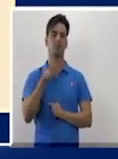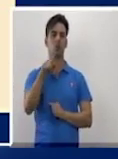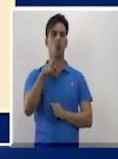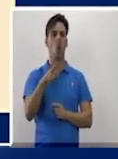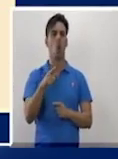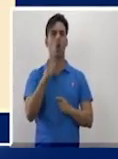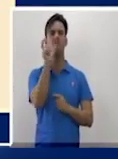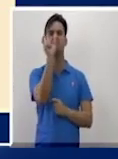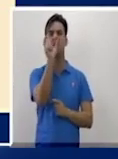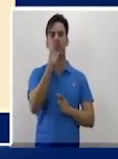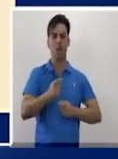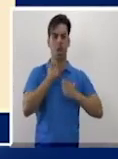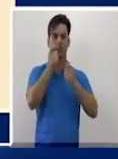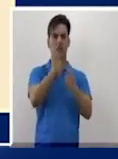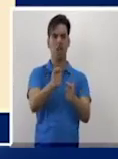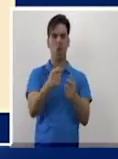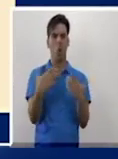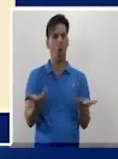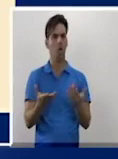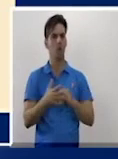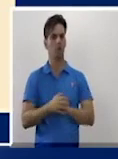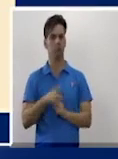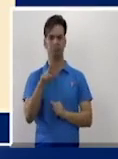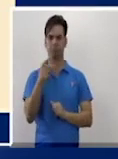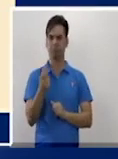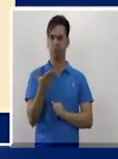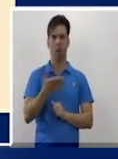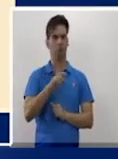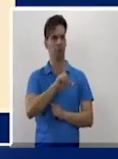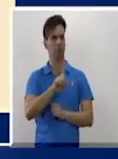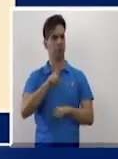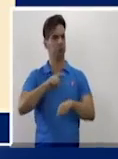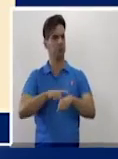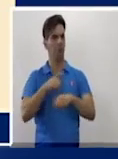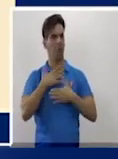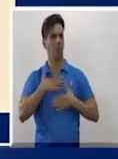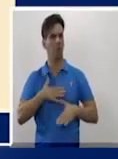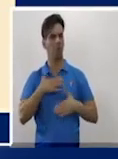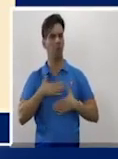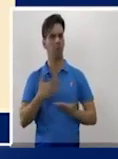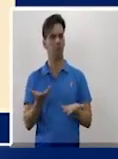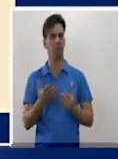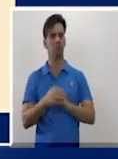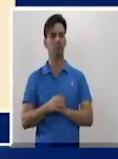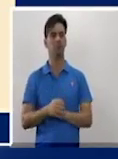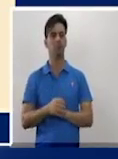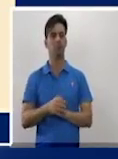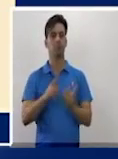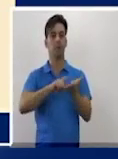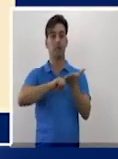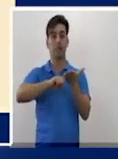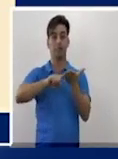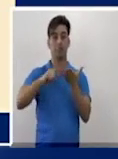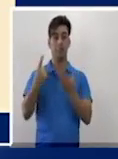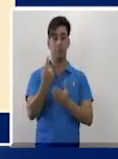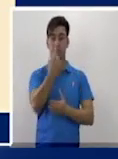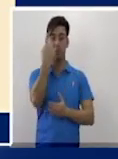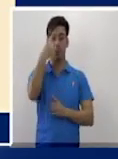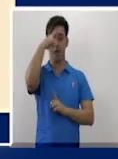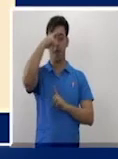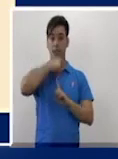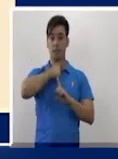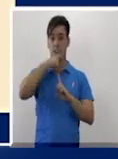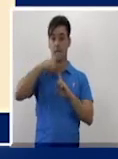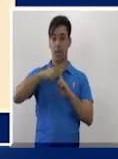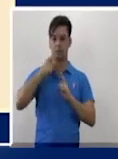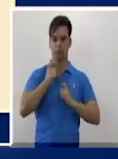entregar? No te preocupes, no te apresures, tienes suficiente tiempo. La entrega va a ser en la primera semana de septiembre.